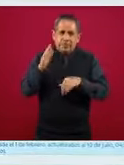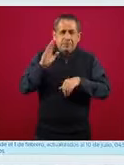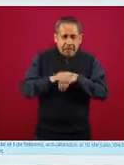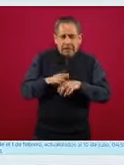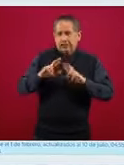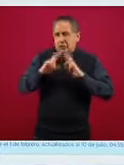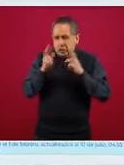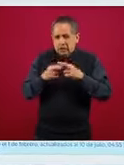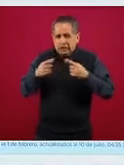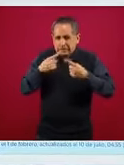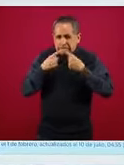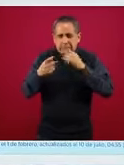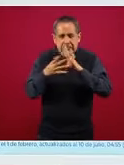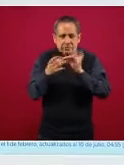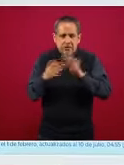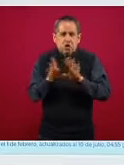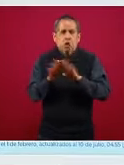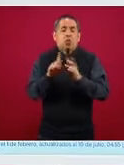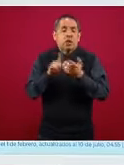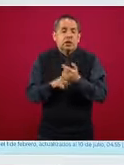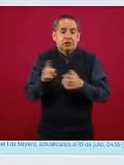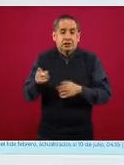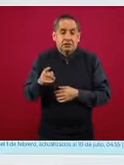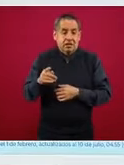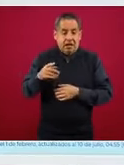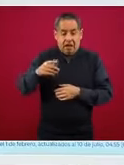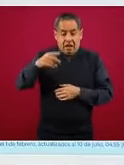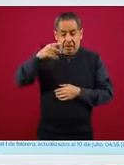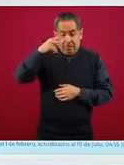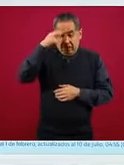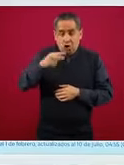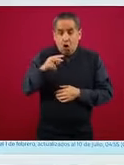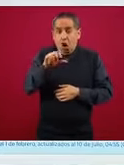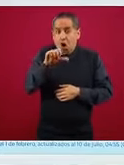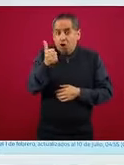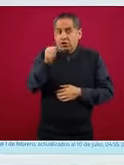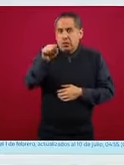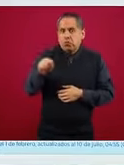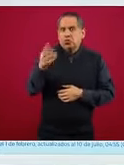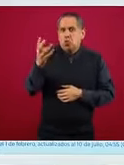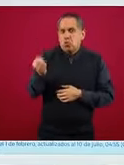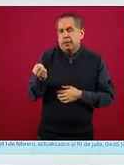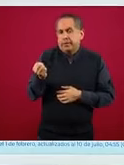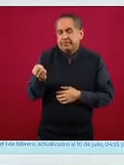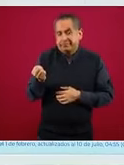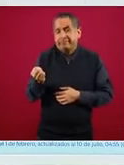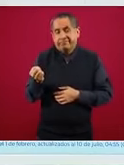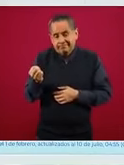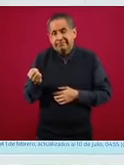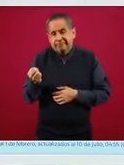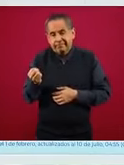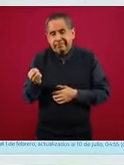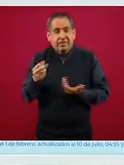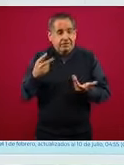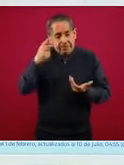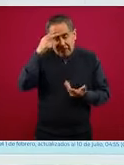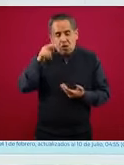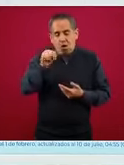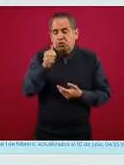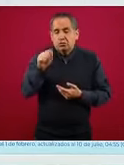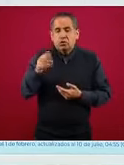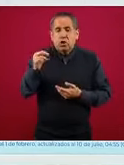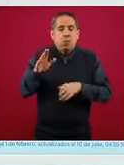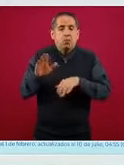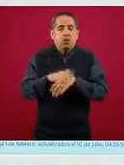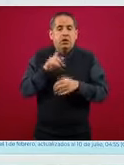sesiones para comentar al respecto. México tiene arriba de 11.9 y esto hemos dicho una y otra vez que tiene que ver con